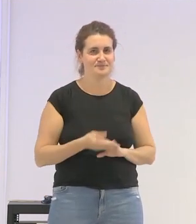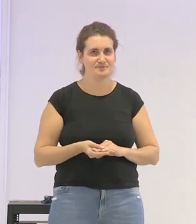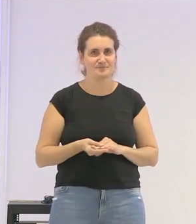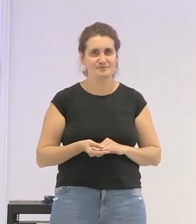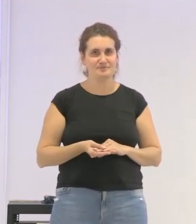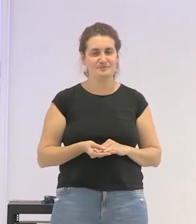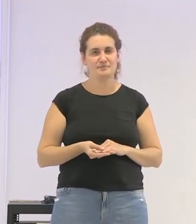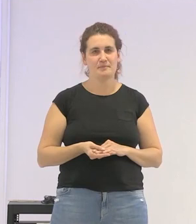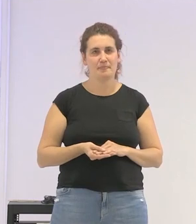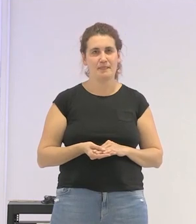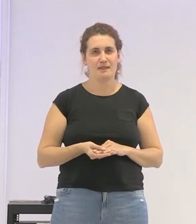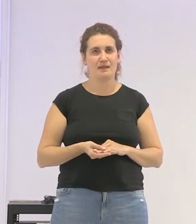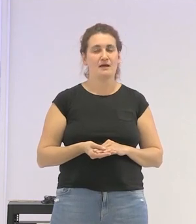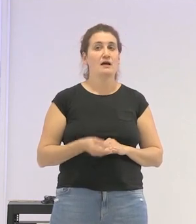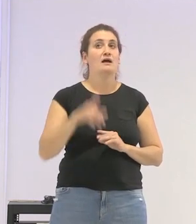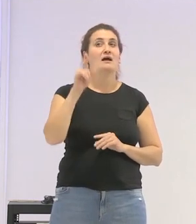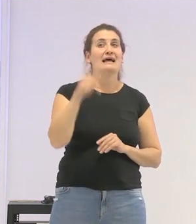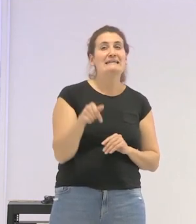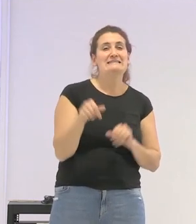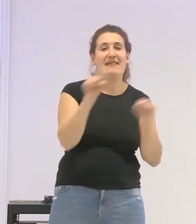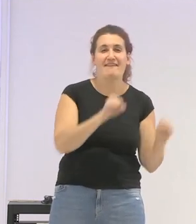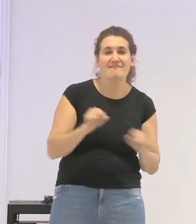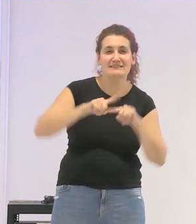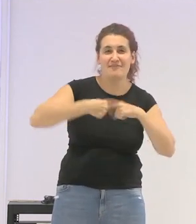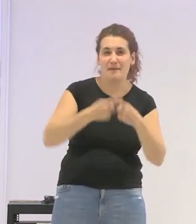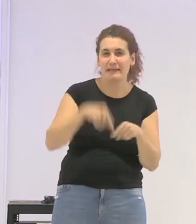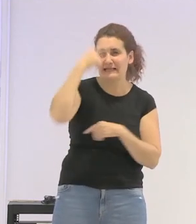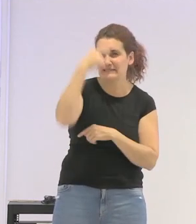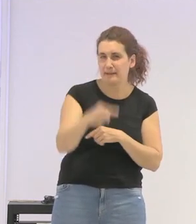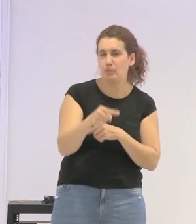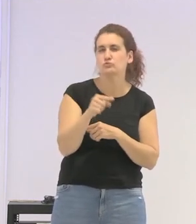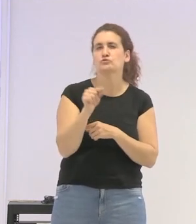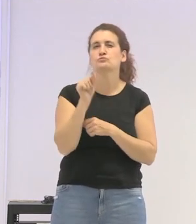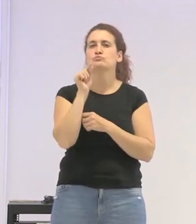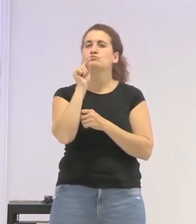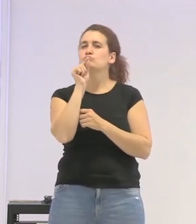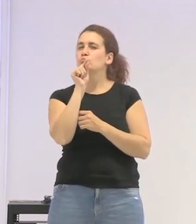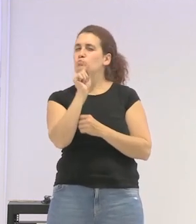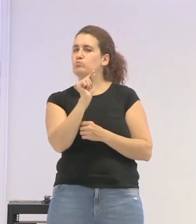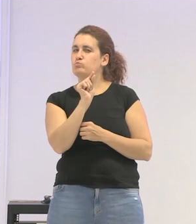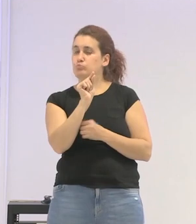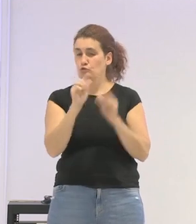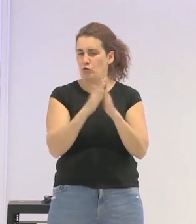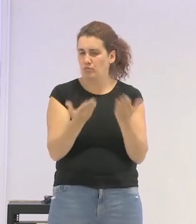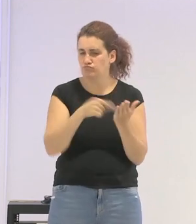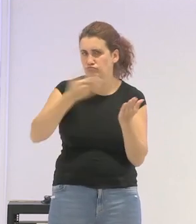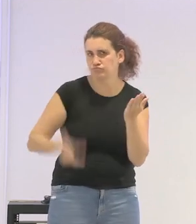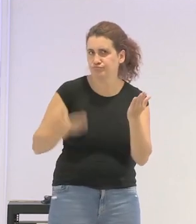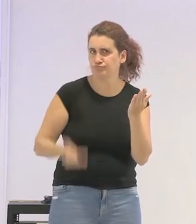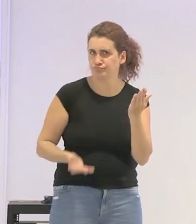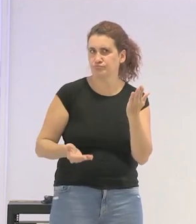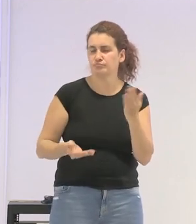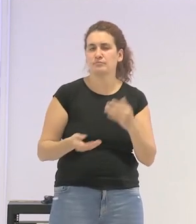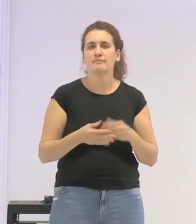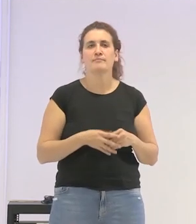Bueno, cuando tengamos familia, defensa de la familia, sabemos que es un punto central de su ideario, ¿no? Como ellos también, digamos, de